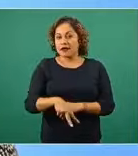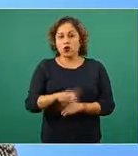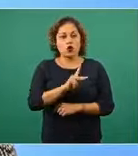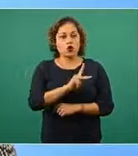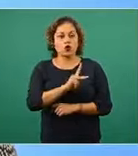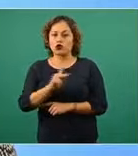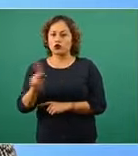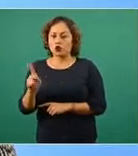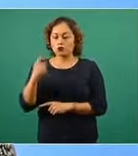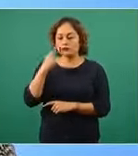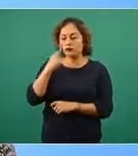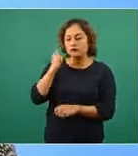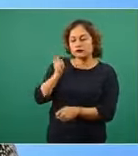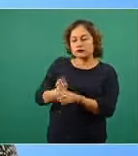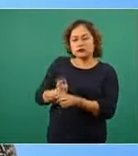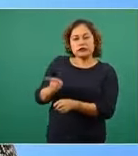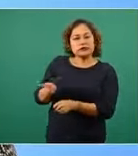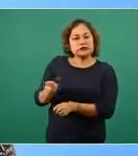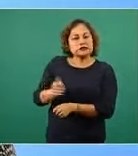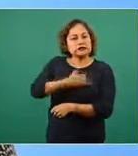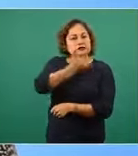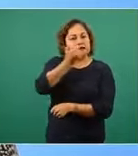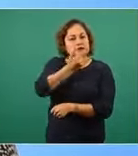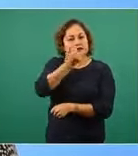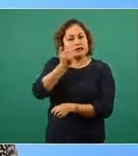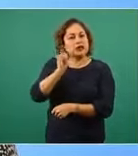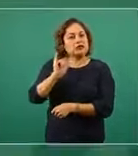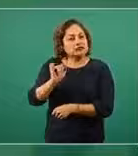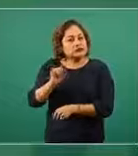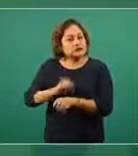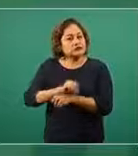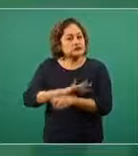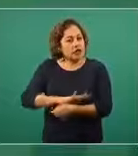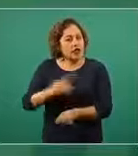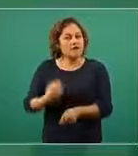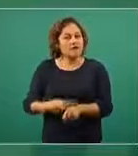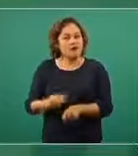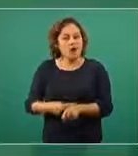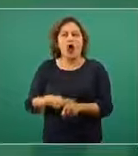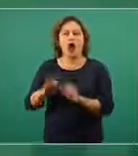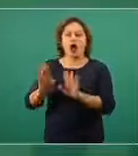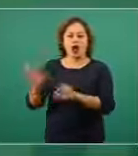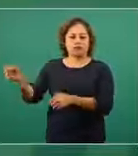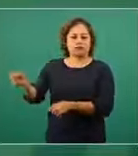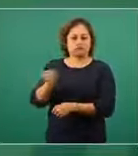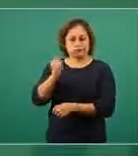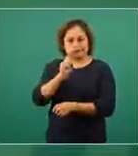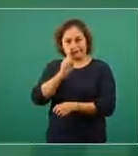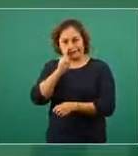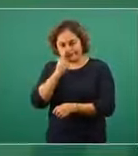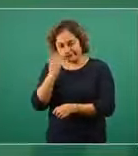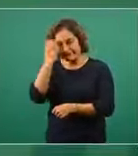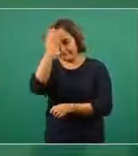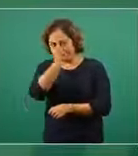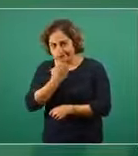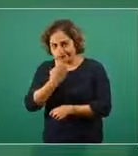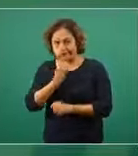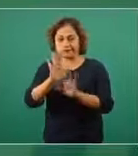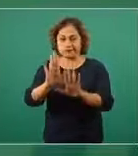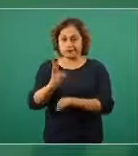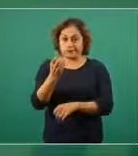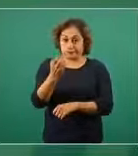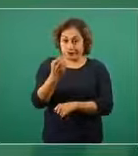se le aplica la prueba. Esto es muy importante, antes de que les hable del 2021, esto es muy importante. ¿Por qué? Porque México,